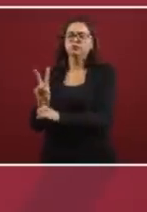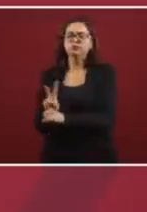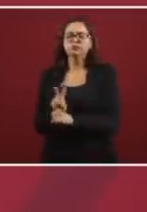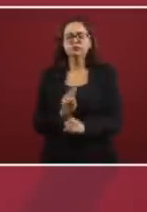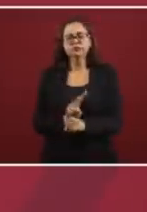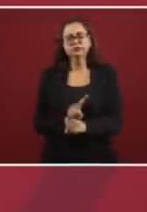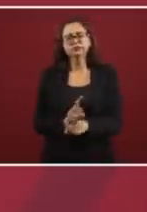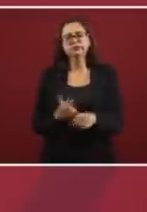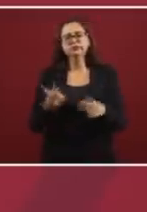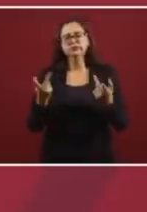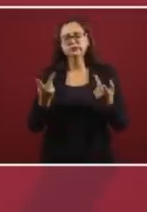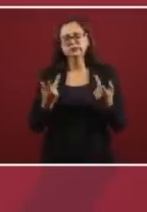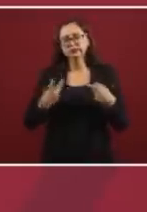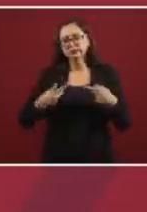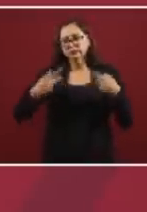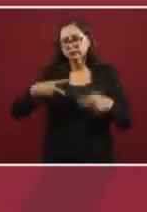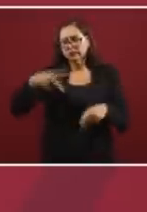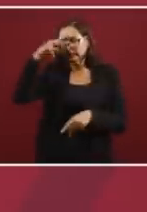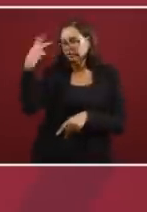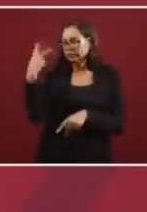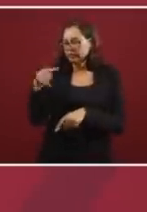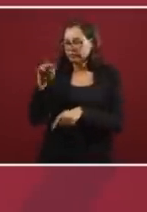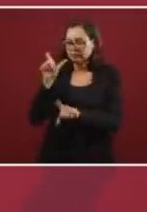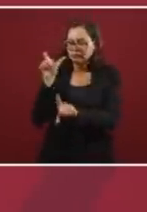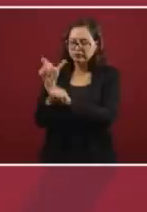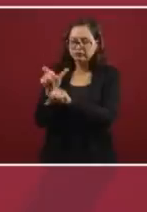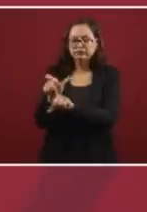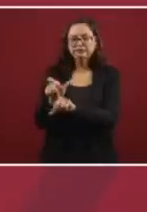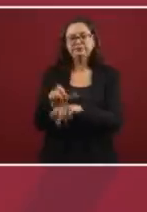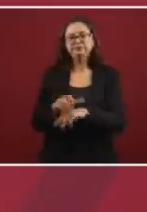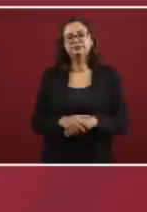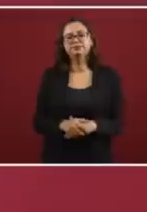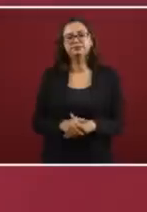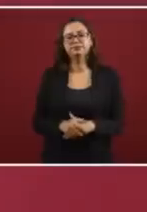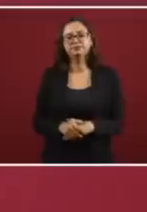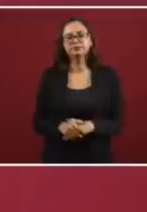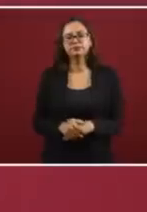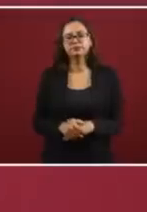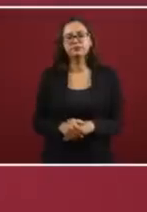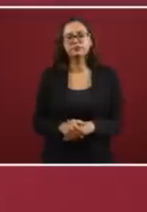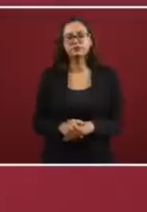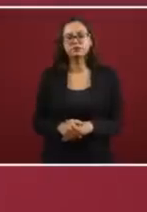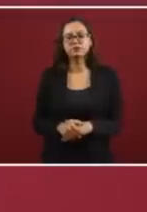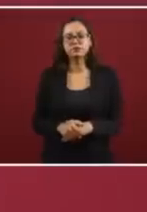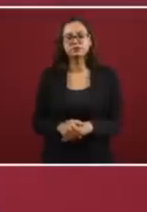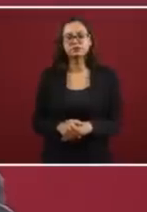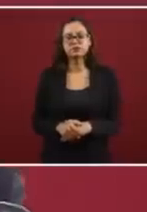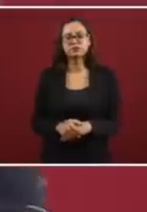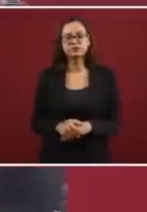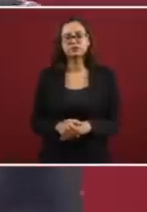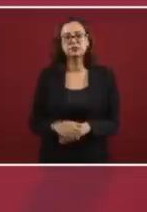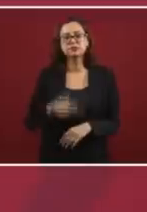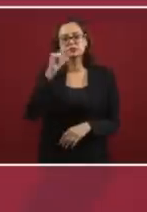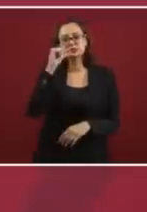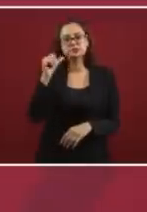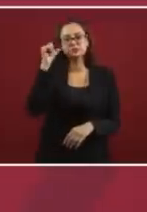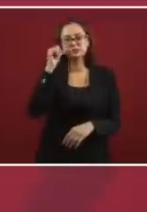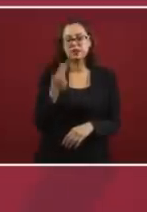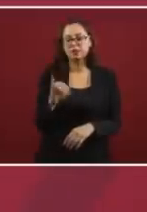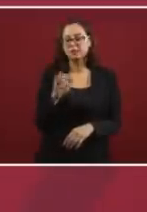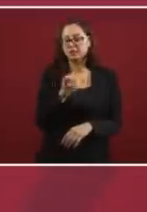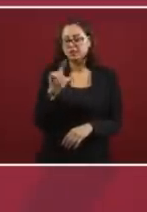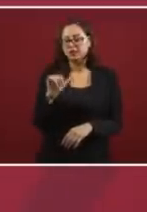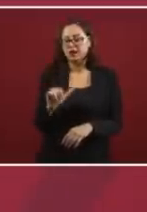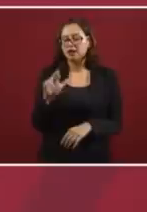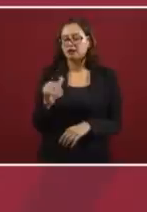los mexicanos ayer que estuve envié ramos en